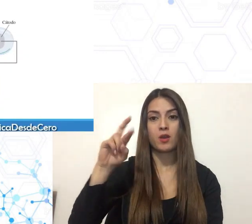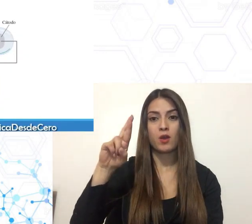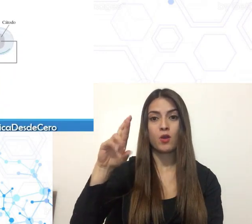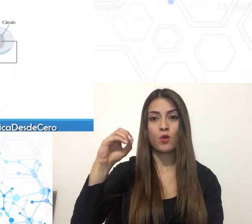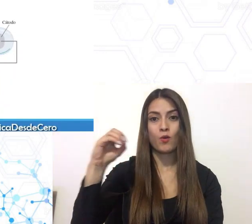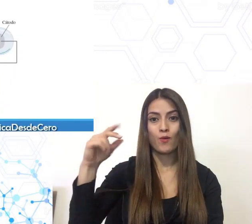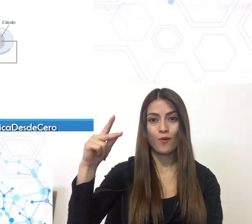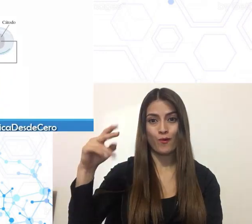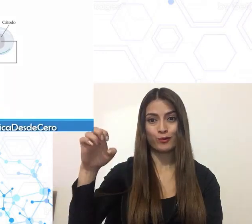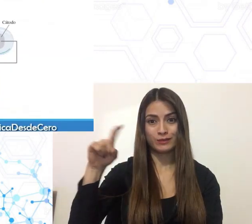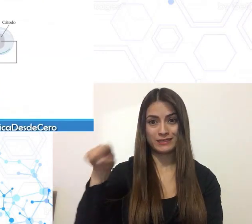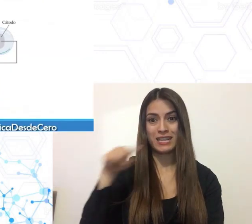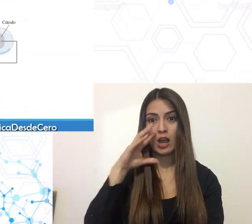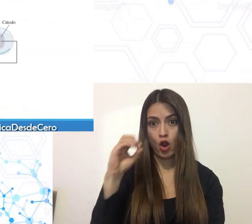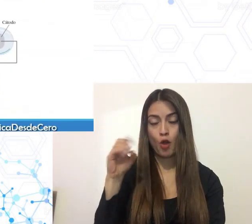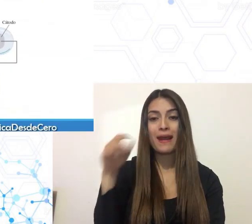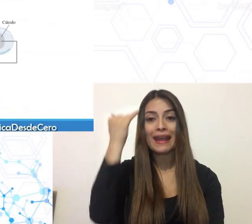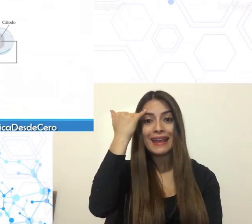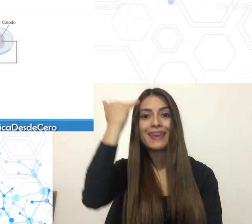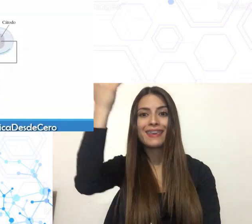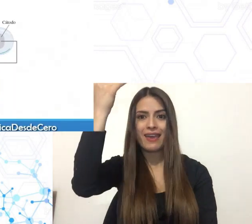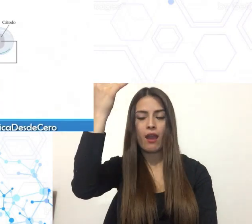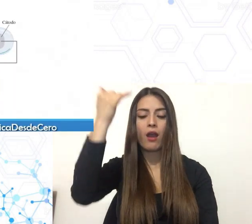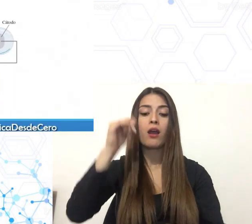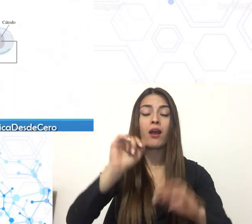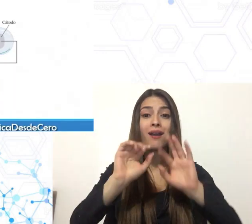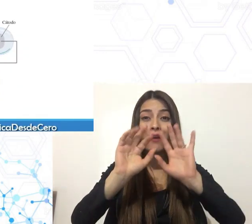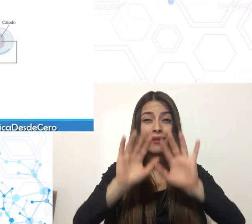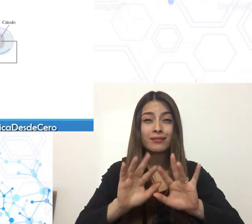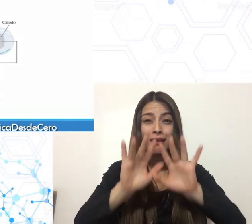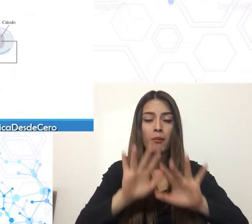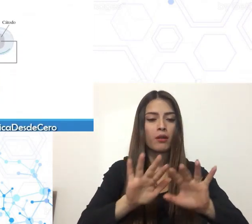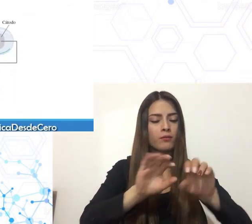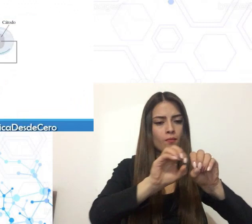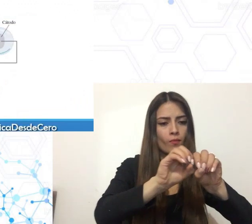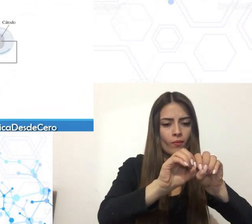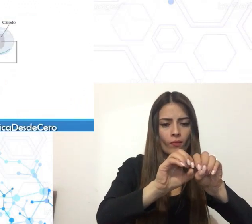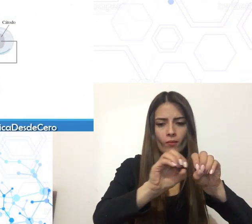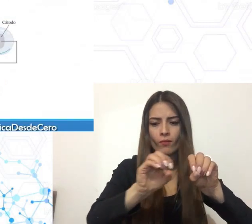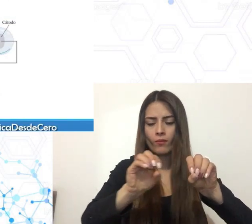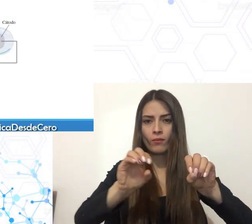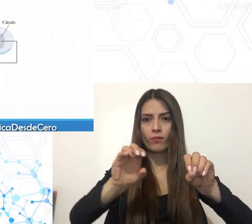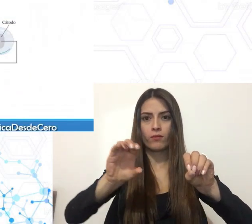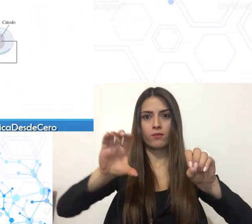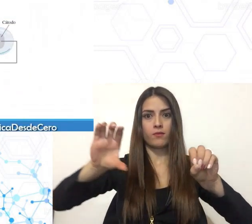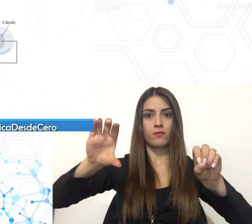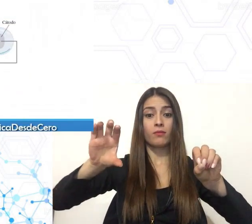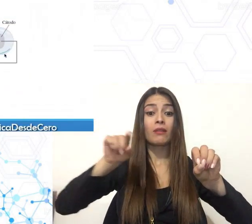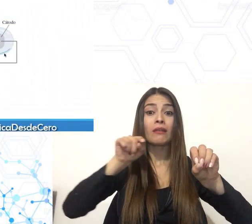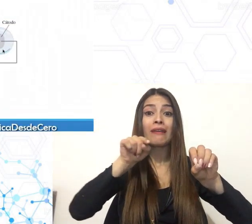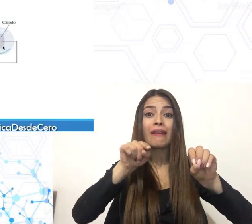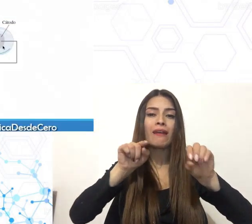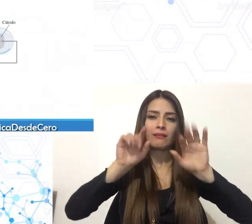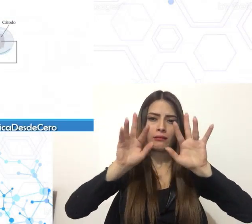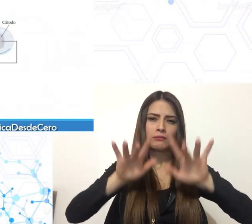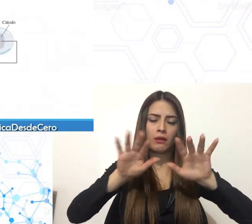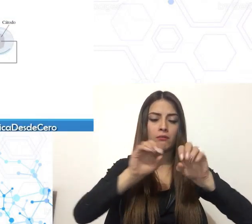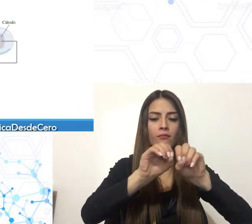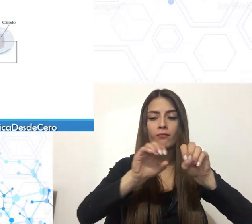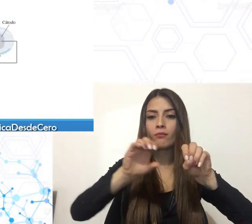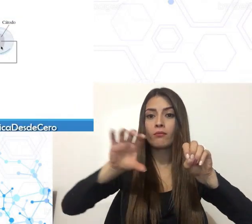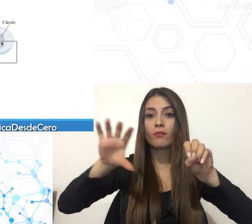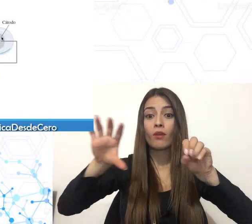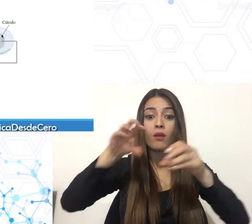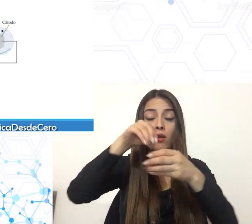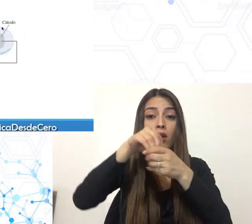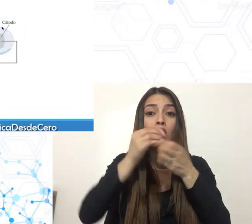tubo de vidrio al cual se le extrae la mayor cantidad de aire que contenga por dentro. Entonces se